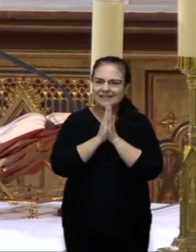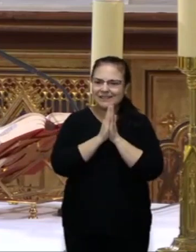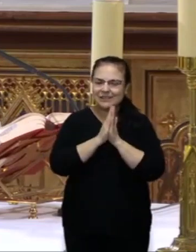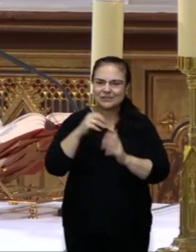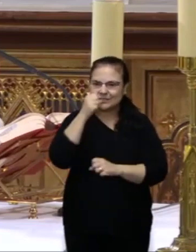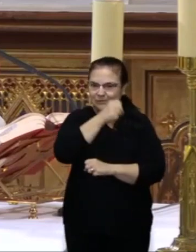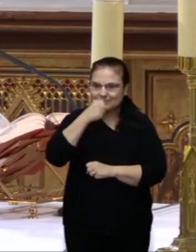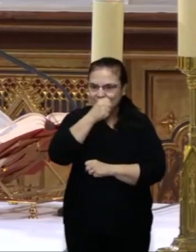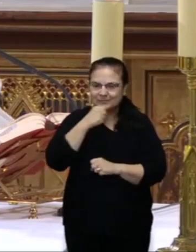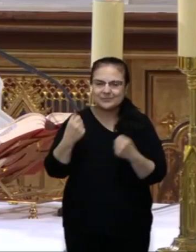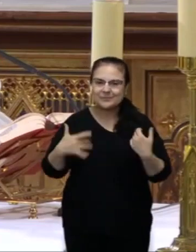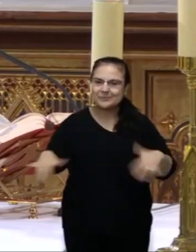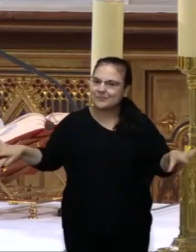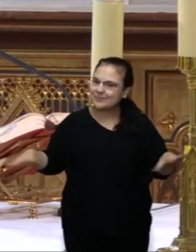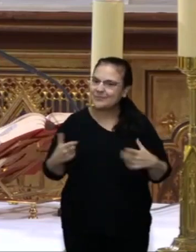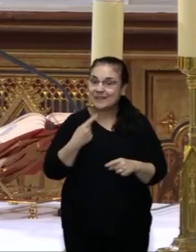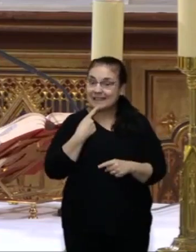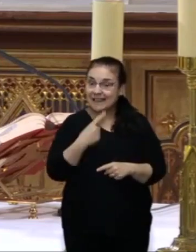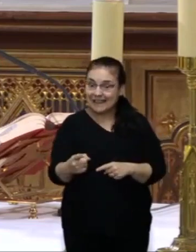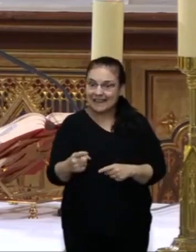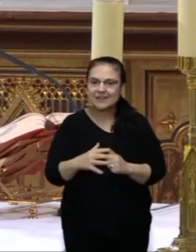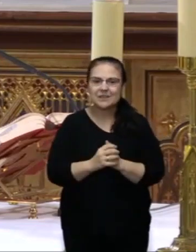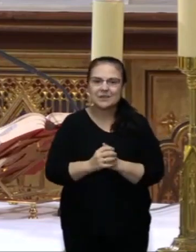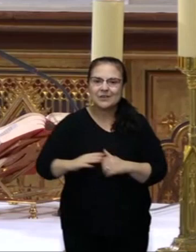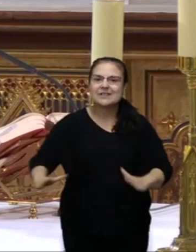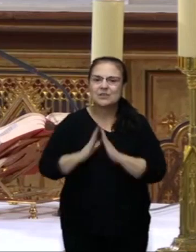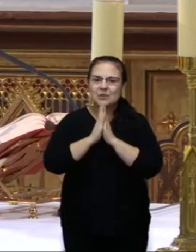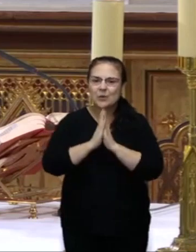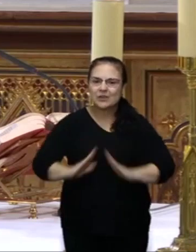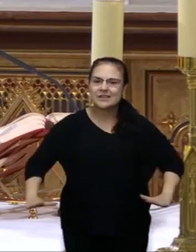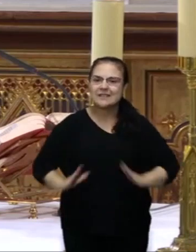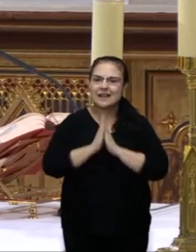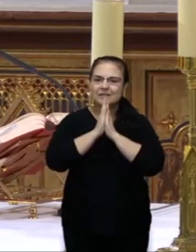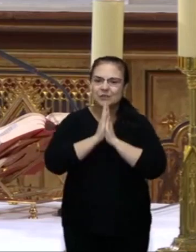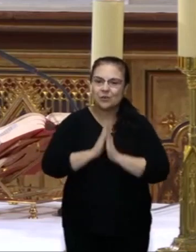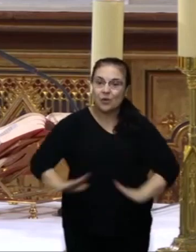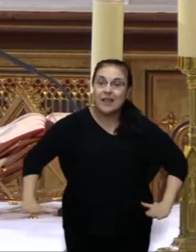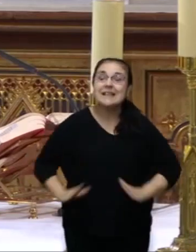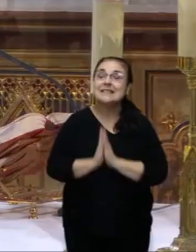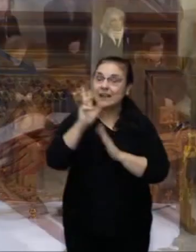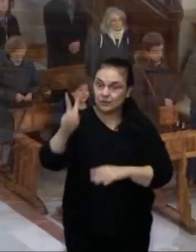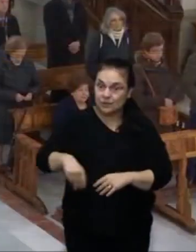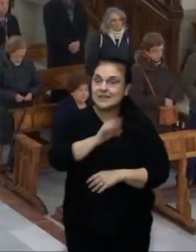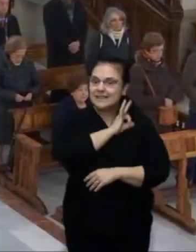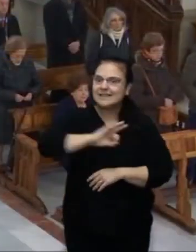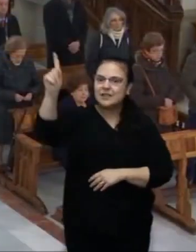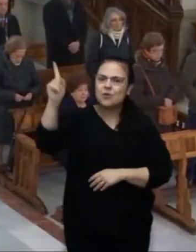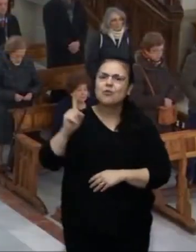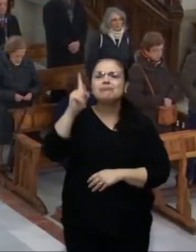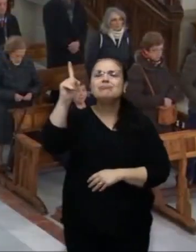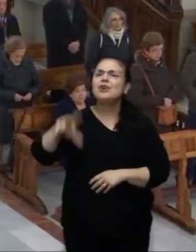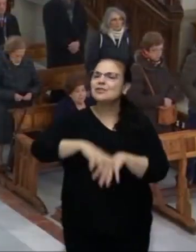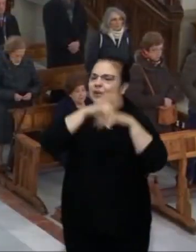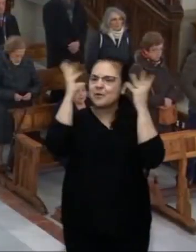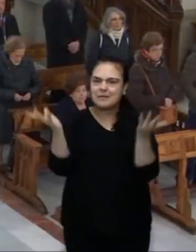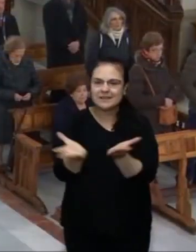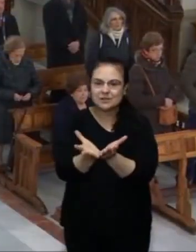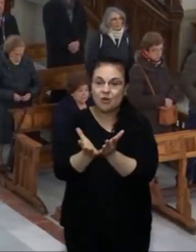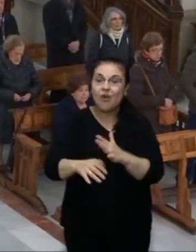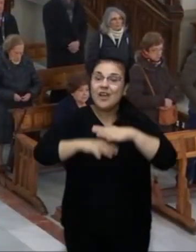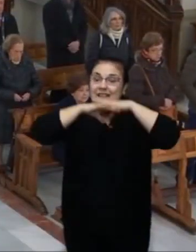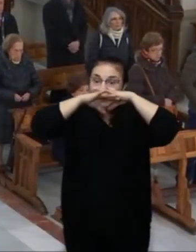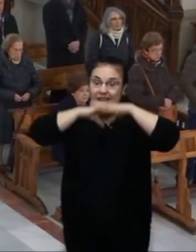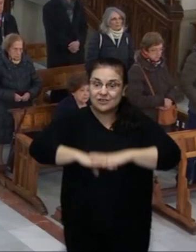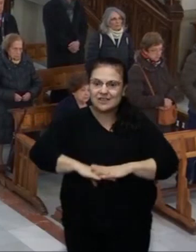de alabanza, diciendo sin cesar: Santo, santo, santo es el Señor, Dios del